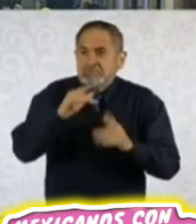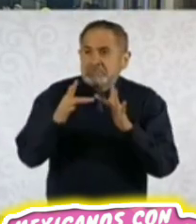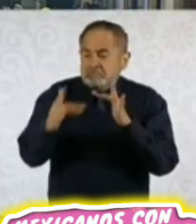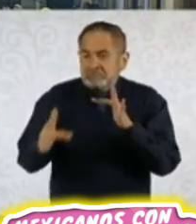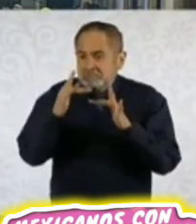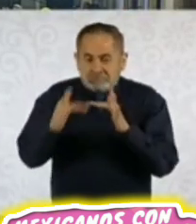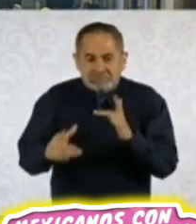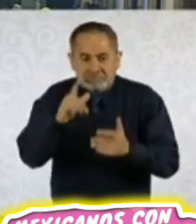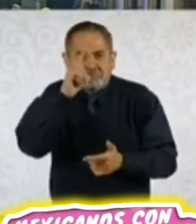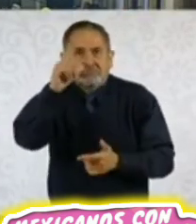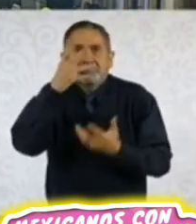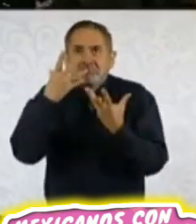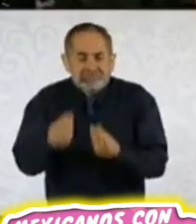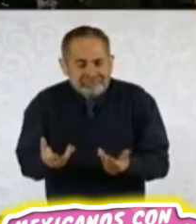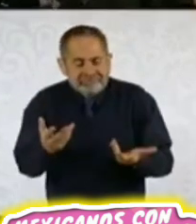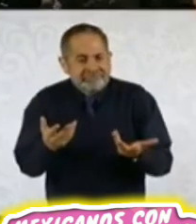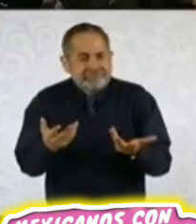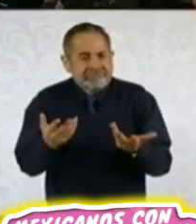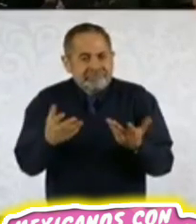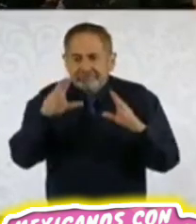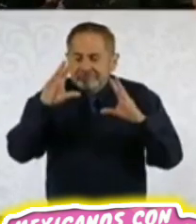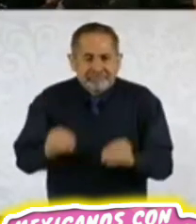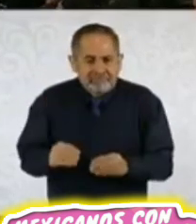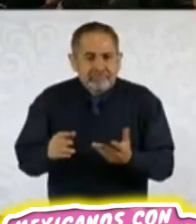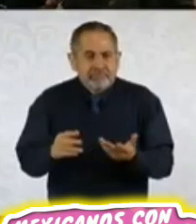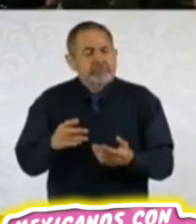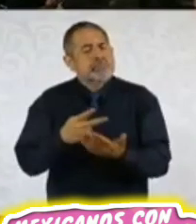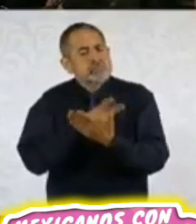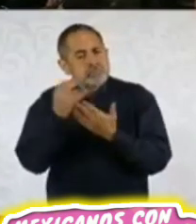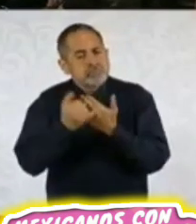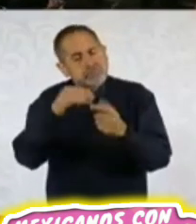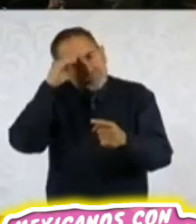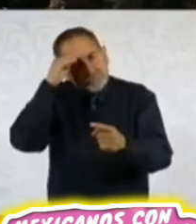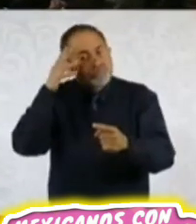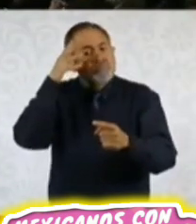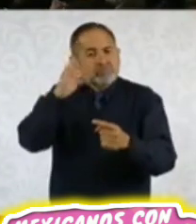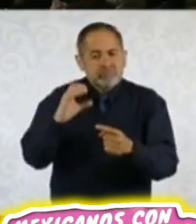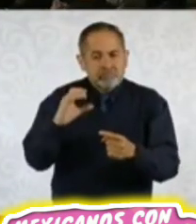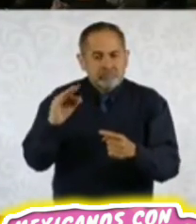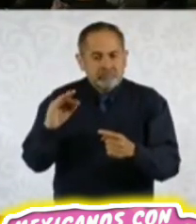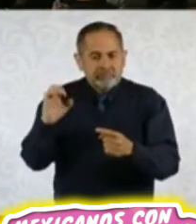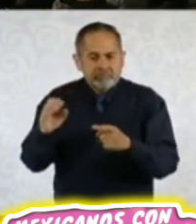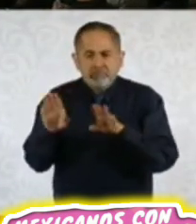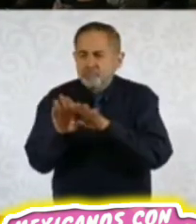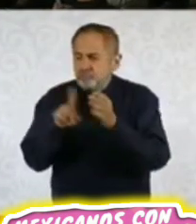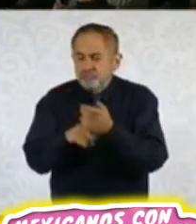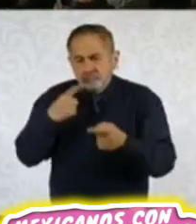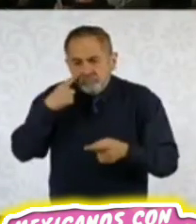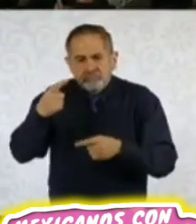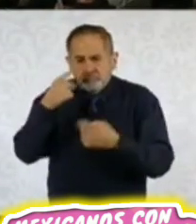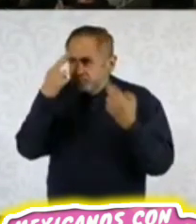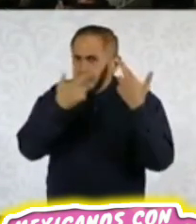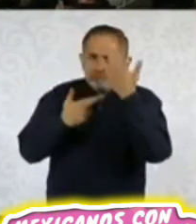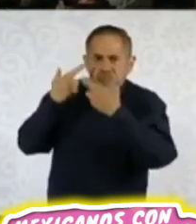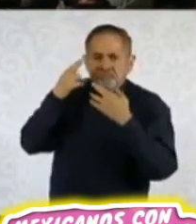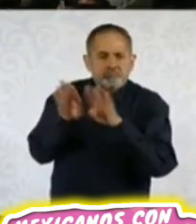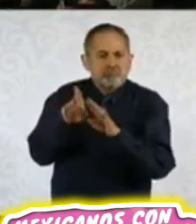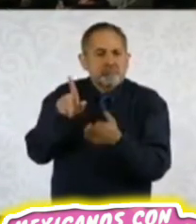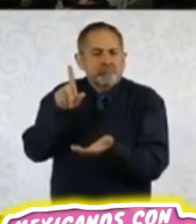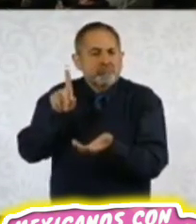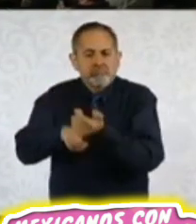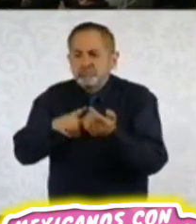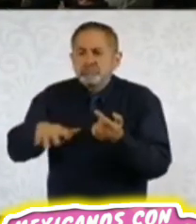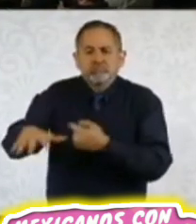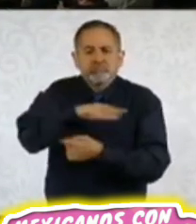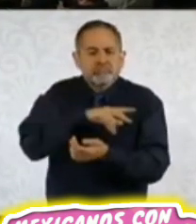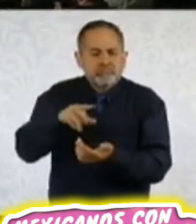los proyectos y en este caso específico de la luz, si es posible que CFE cheque pues esta parte de Playa del Carmen, porque